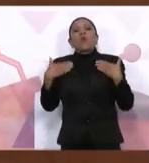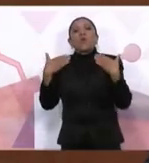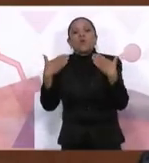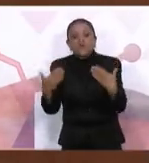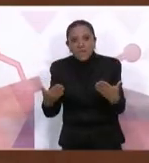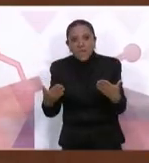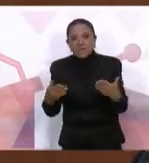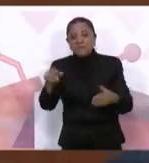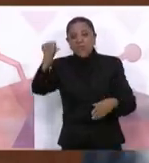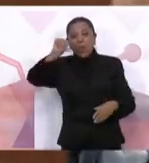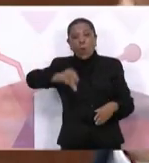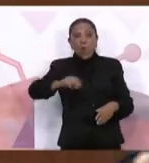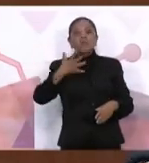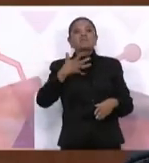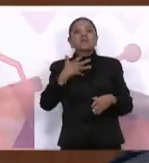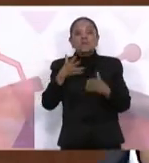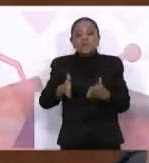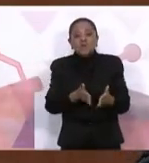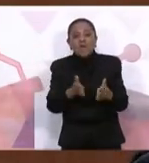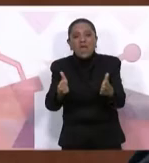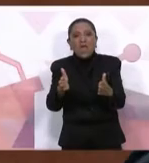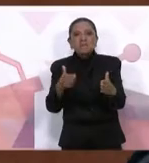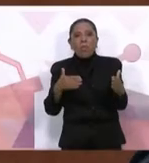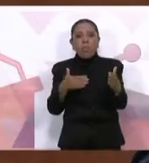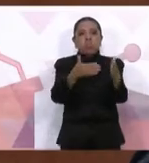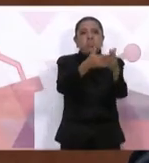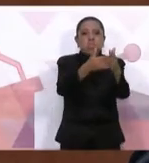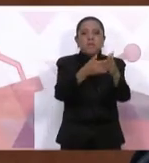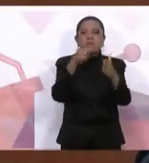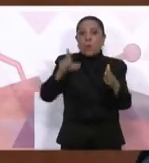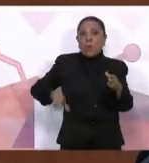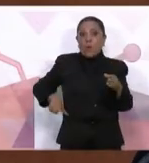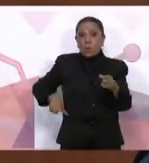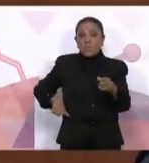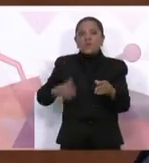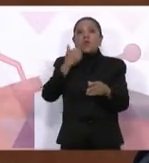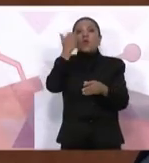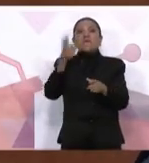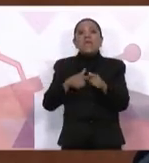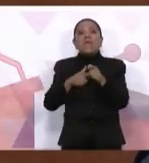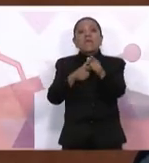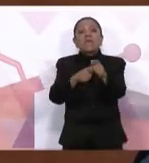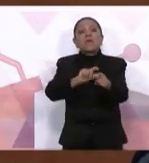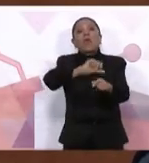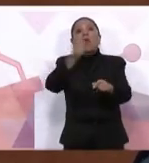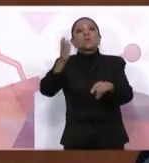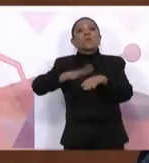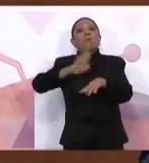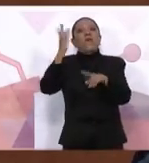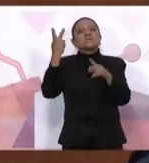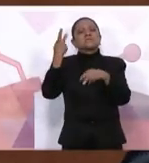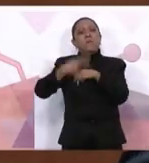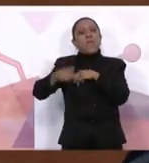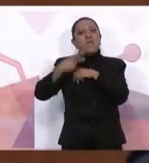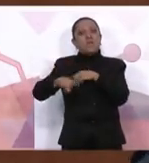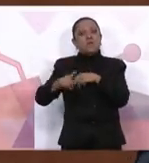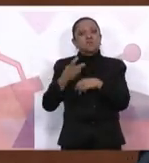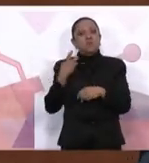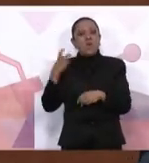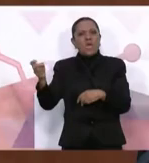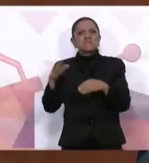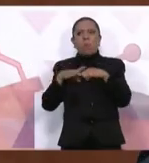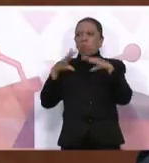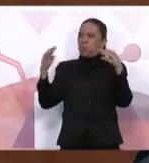sin salida un gobierno que vale salir quiere continuar pero otro el más peligroso el ausente al temor blanco yo le pido a la luz